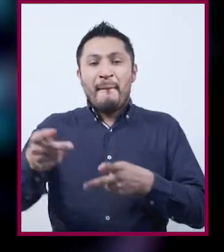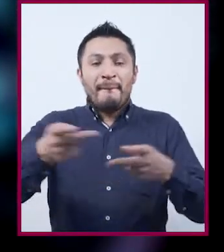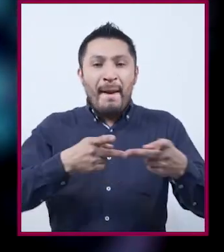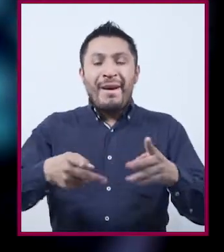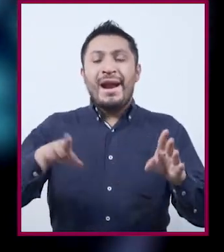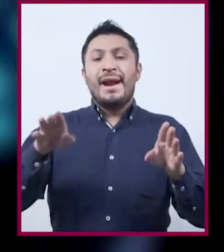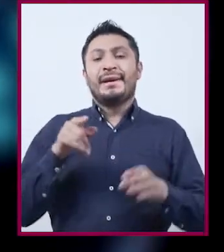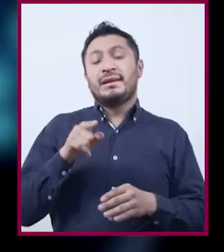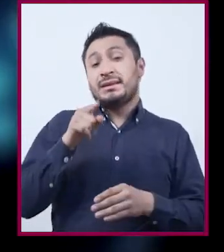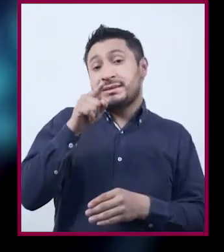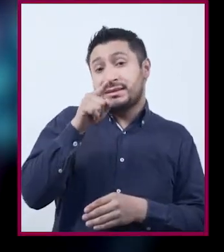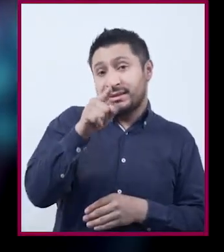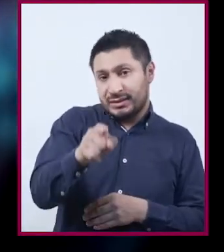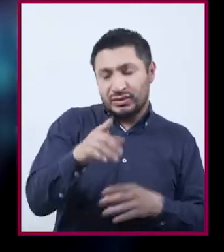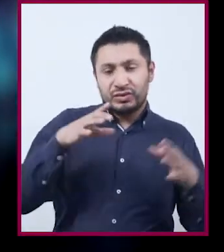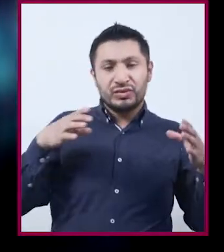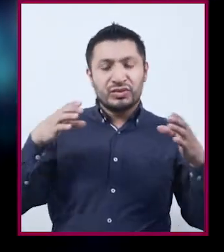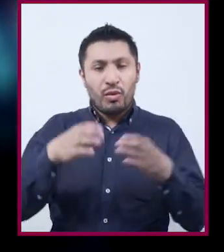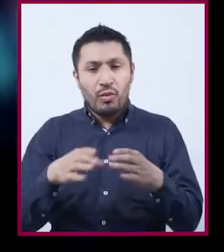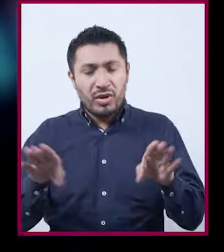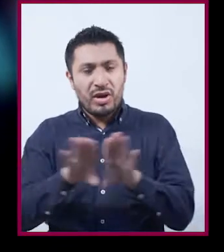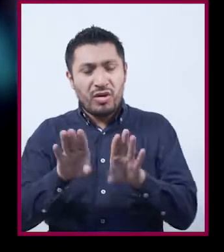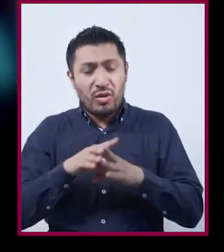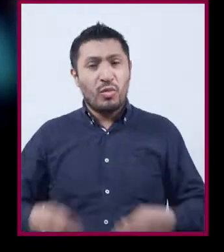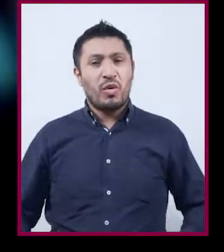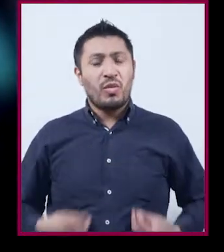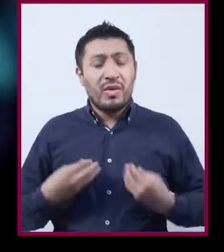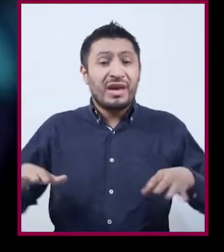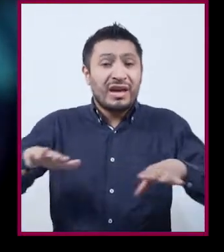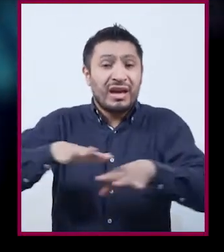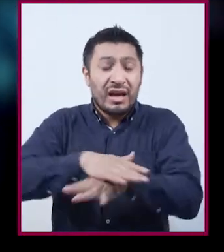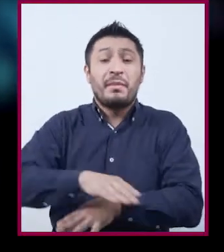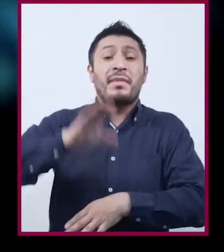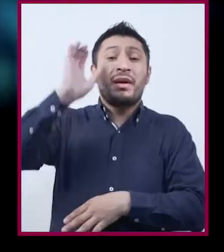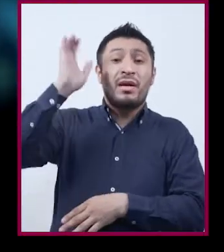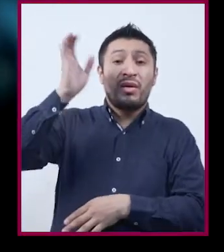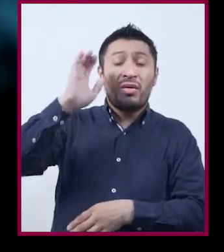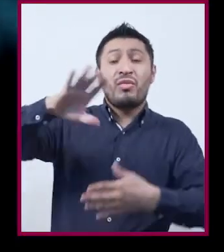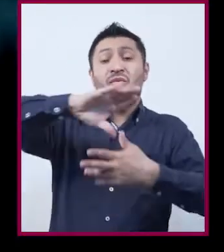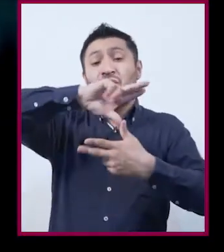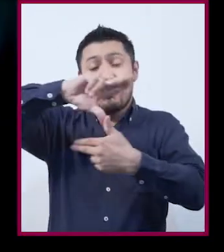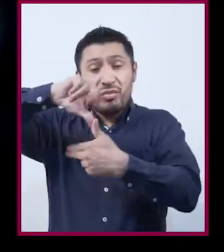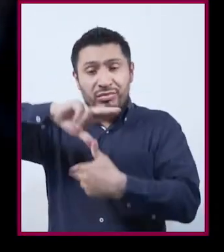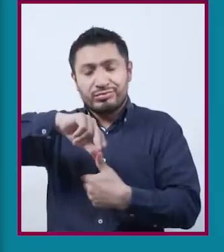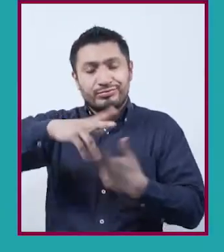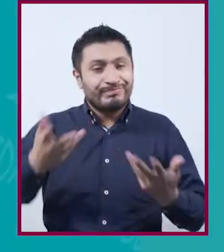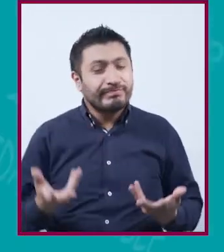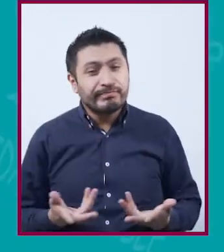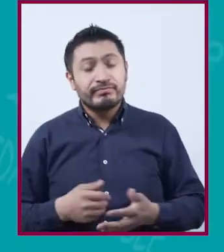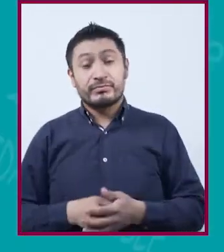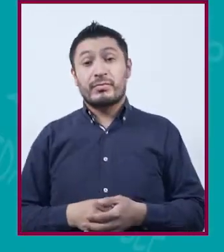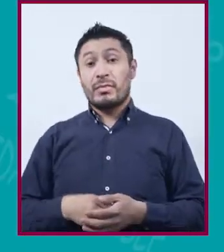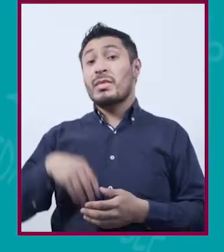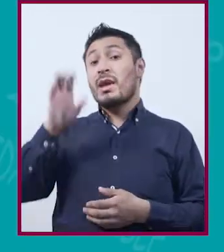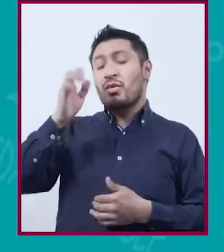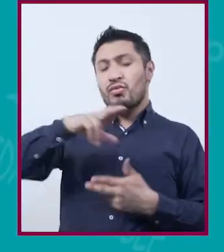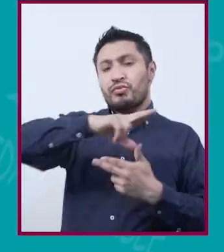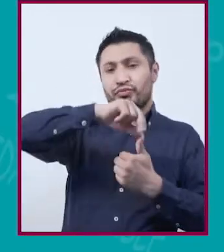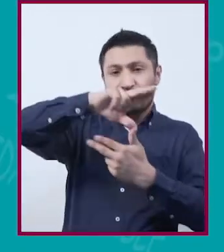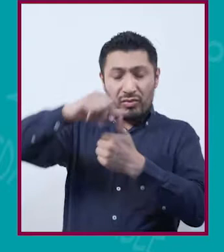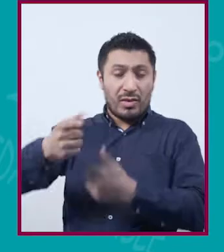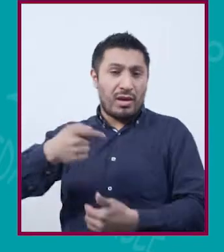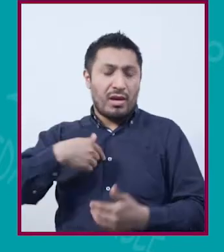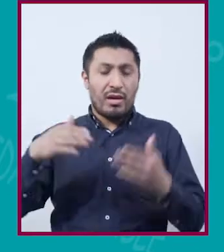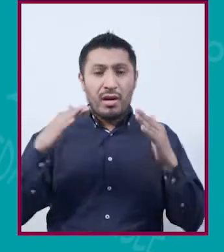preparas y de qué manera cambia la vida en tu comunidad durante la temporada de huracanes? Durante la temporada de